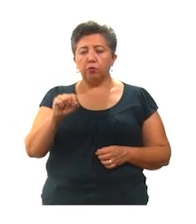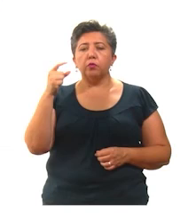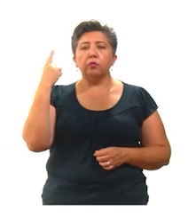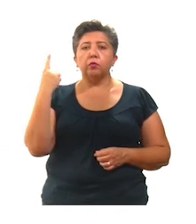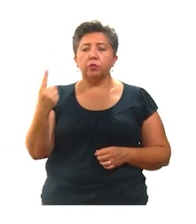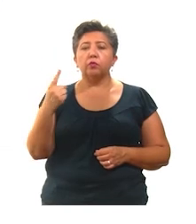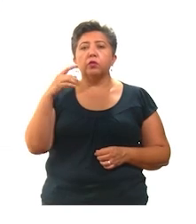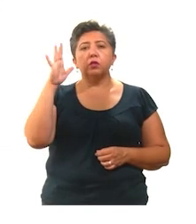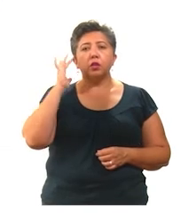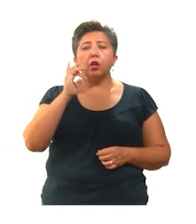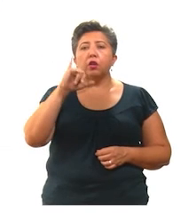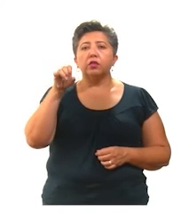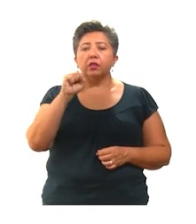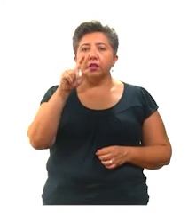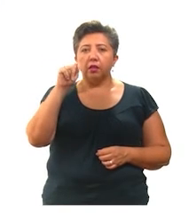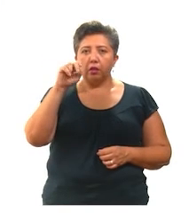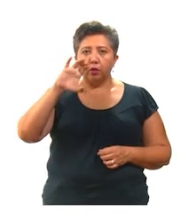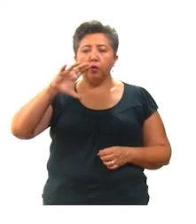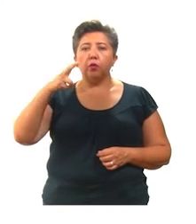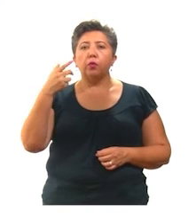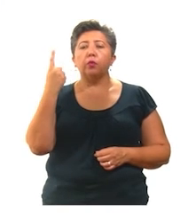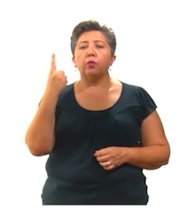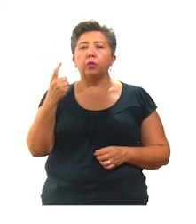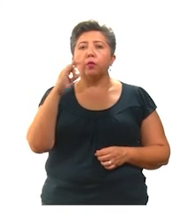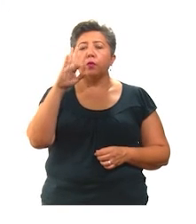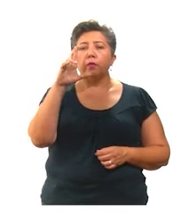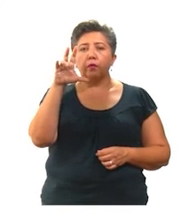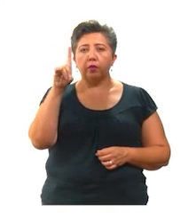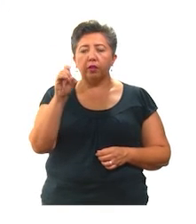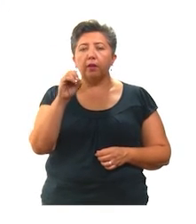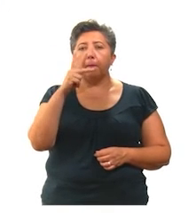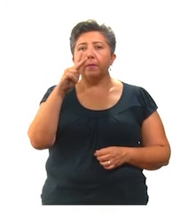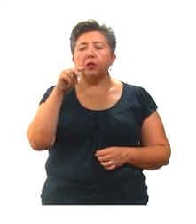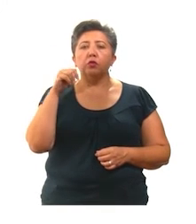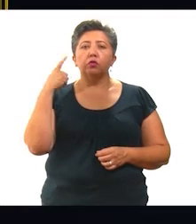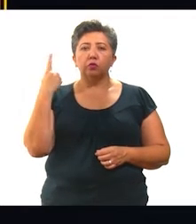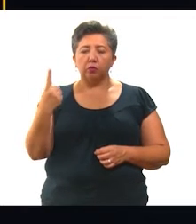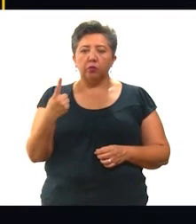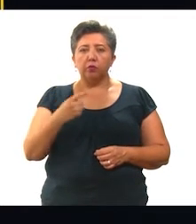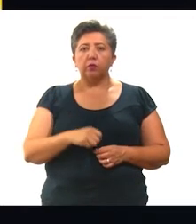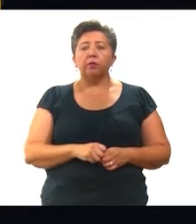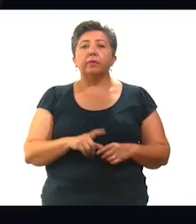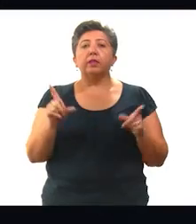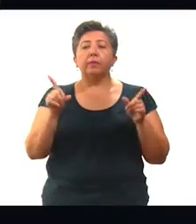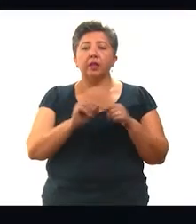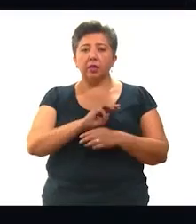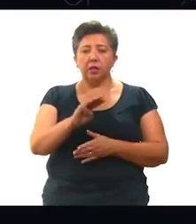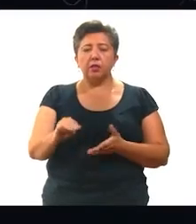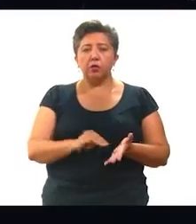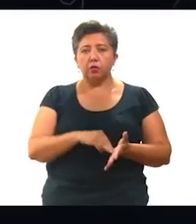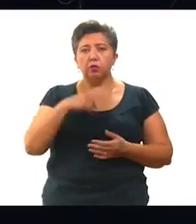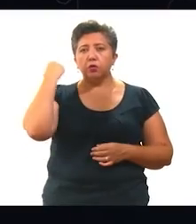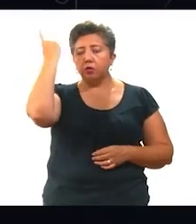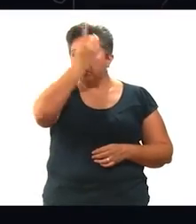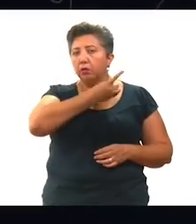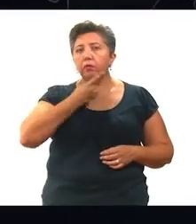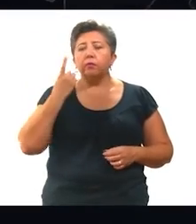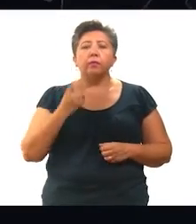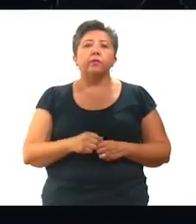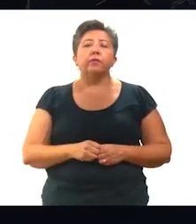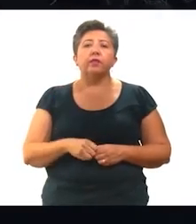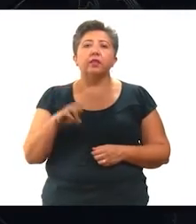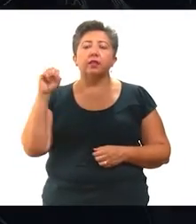Yalalo. Doce, Juntulule, Kajanobo. Tikalano, Jumpulio, Hospitales. Ula, Kujatze, Tupatico, Baskun, Ies, Lechakalbet, Anteobo. Ukinil,